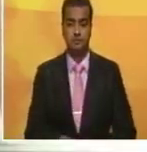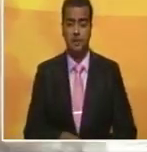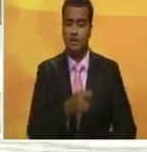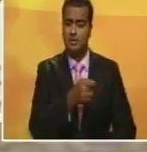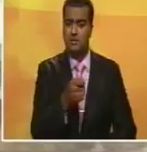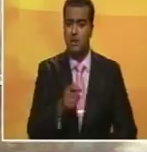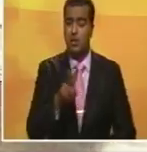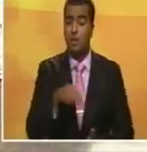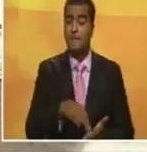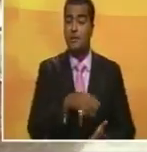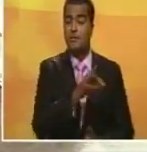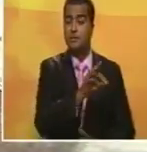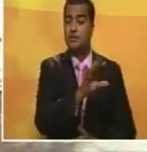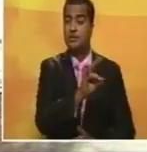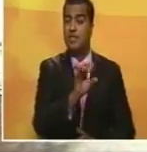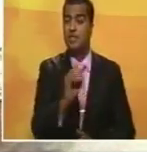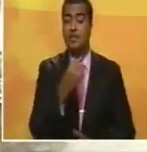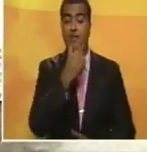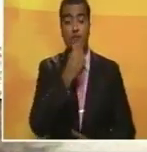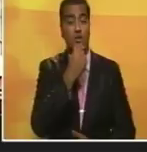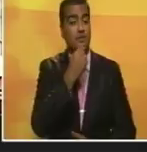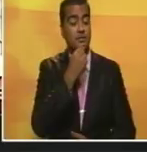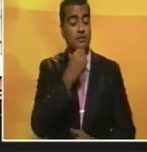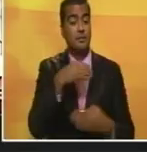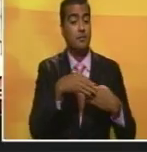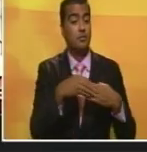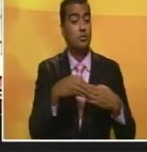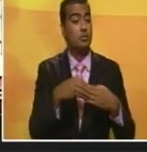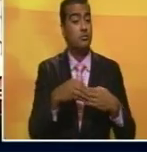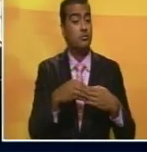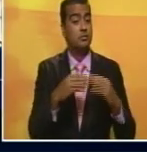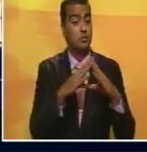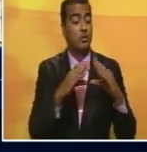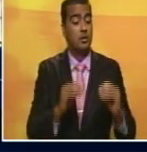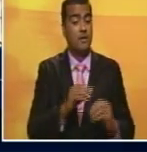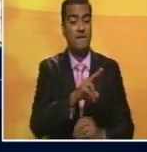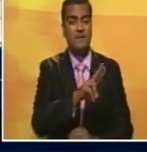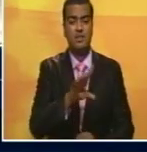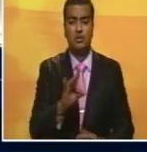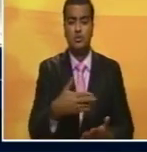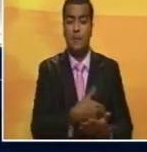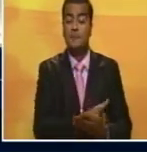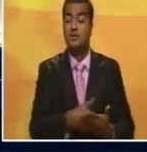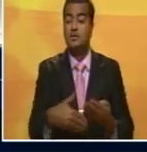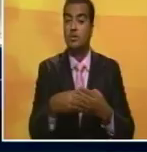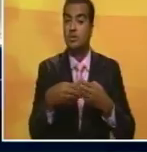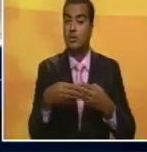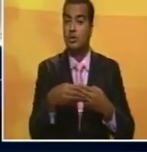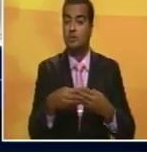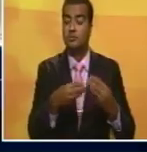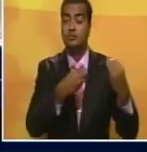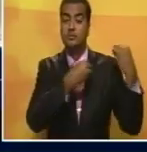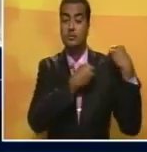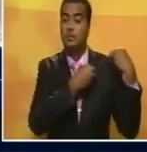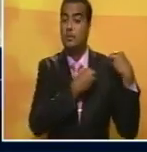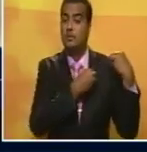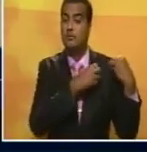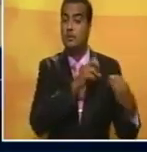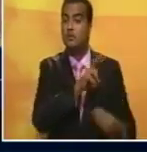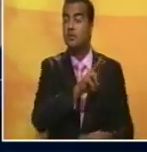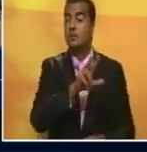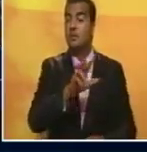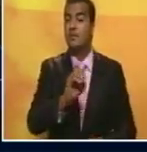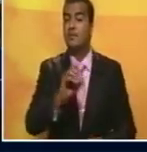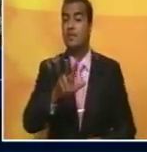fue de 2.970 bolívares por dólar y del monto total 28 millones de dólares corresponden a